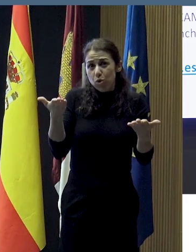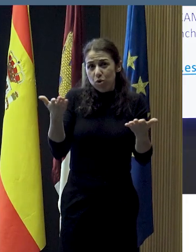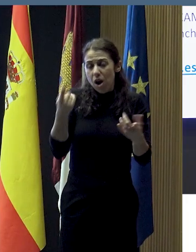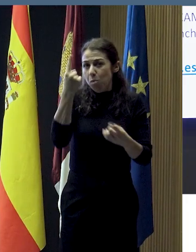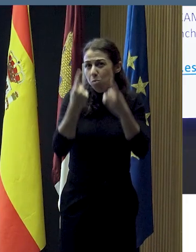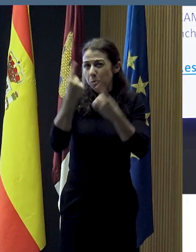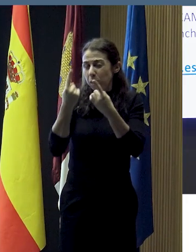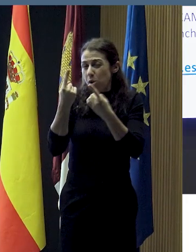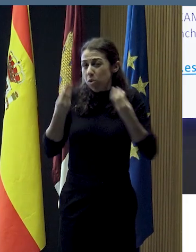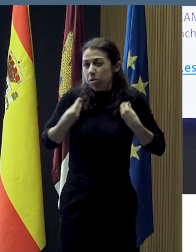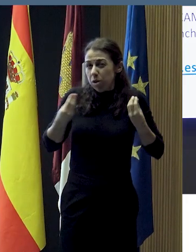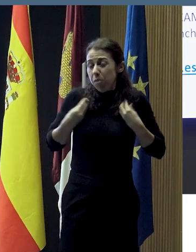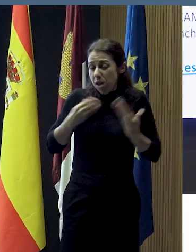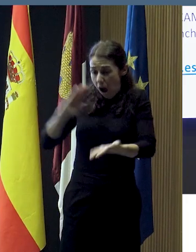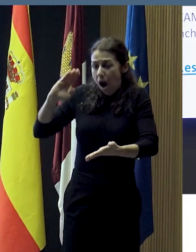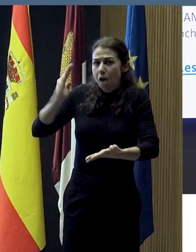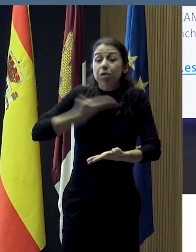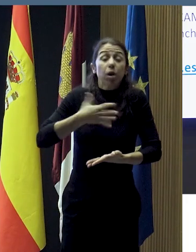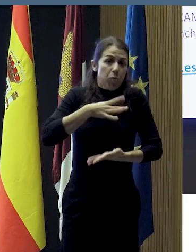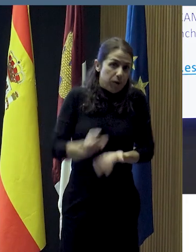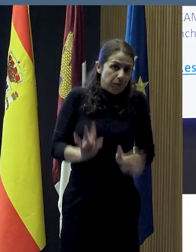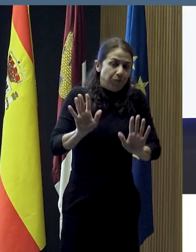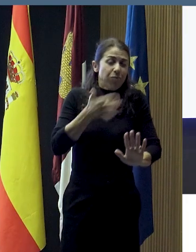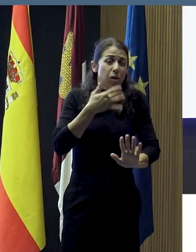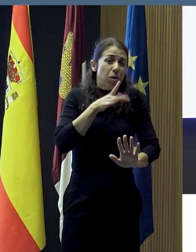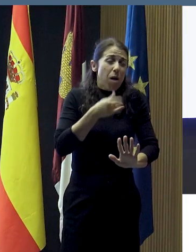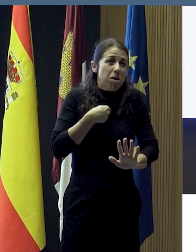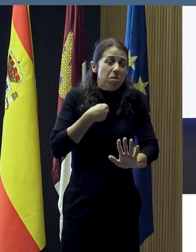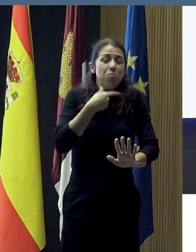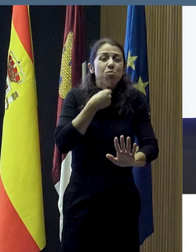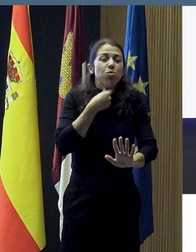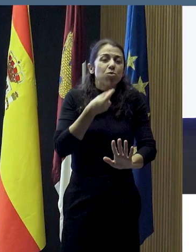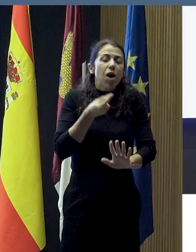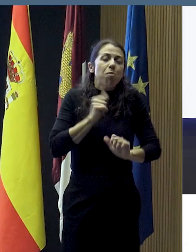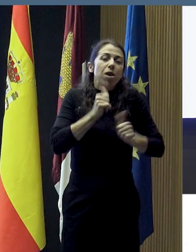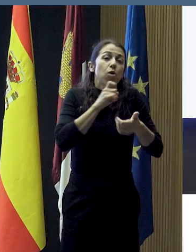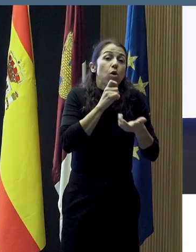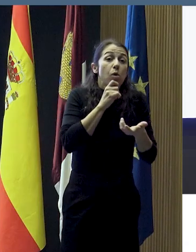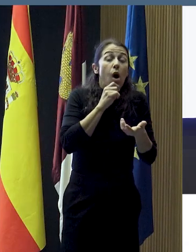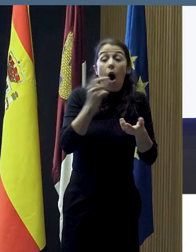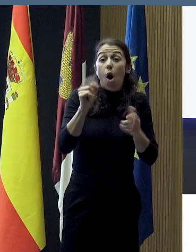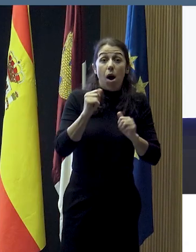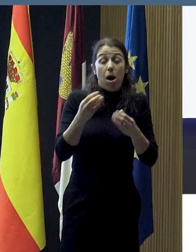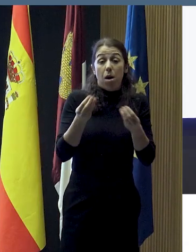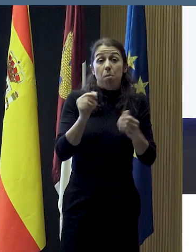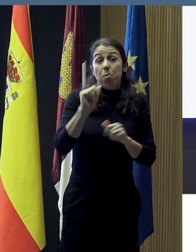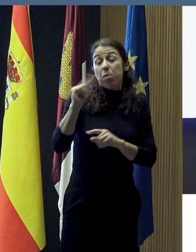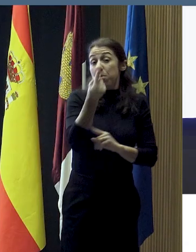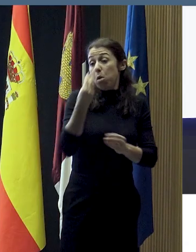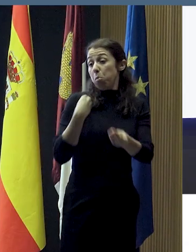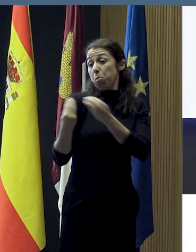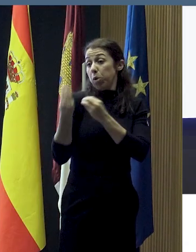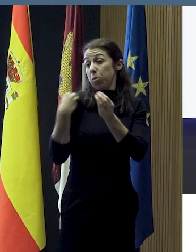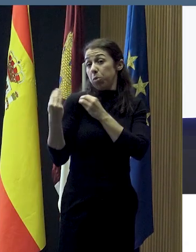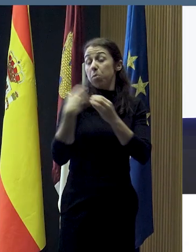en algún momento a tener esas posibilidades de sufrirla. Entonces, a mí me gusta empezar contestando a las preguntas, porque me gusta mucho que me